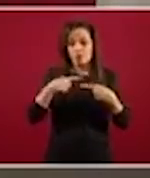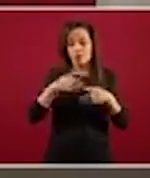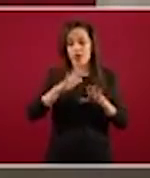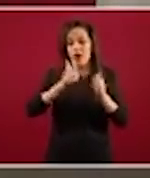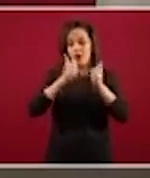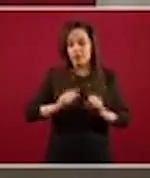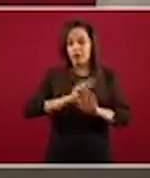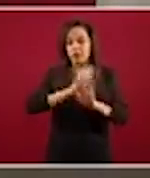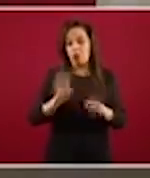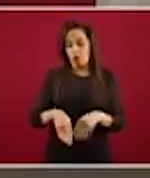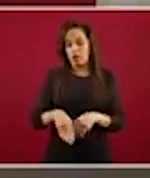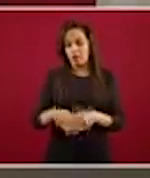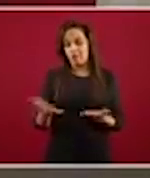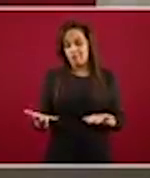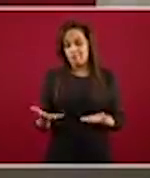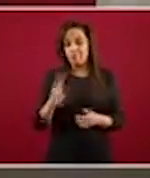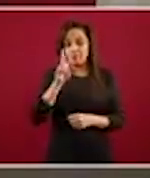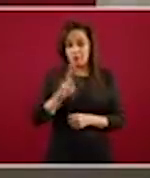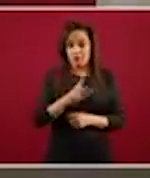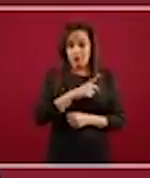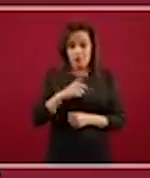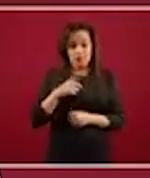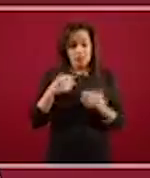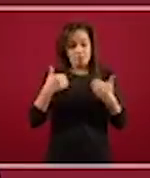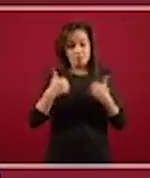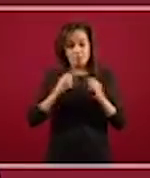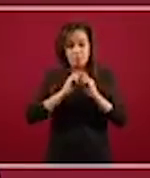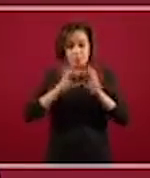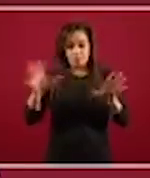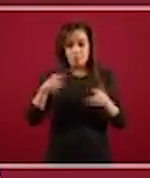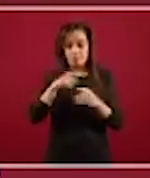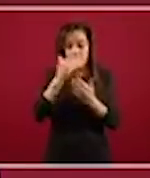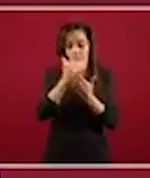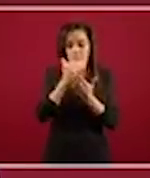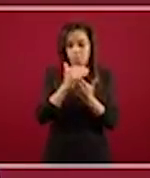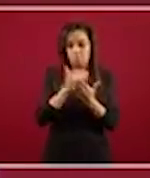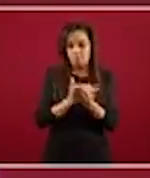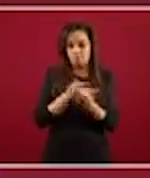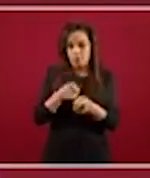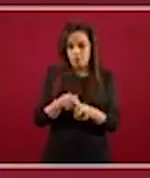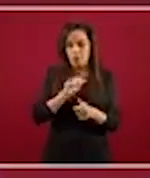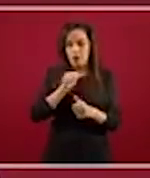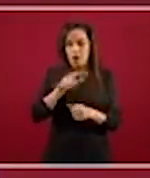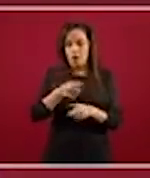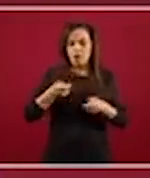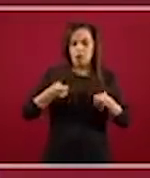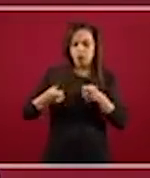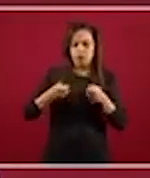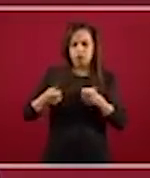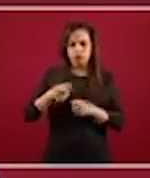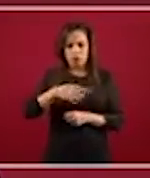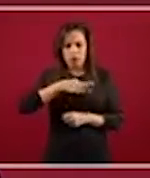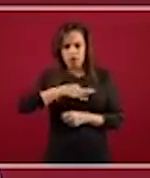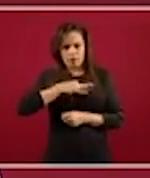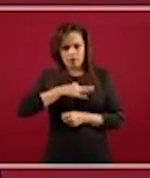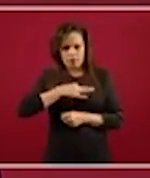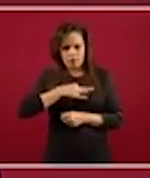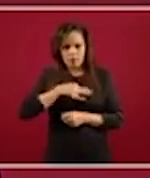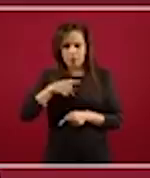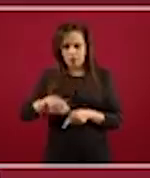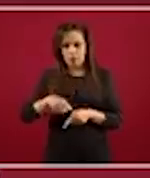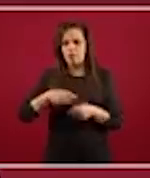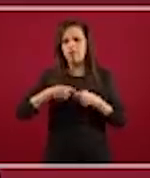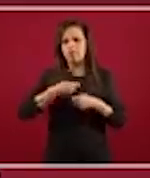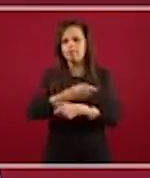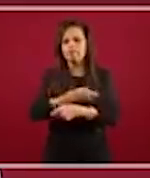Quiero dejar en claro que la guía de bioseguridad, la guía de control de infecciones que publicamos, el gobierno la publicó